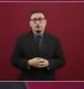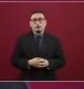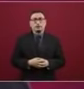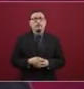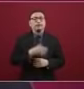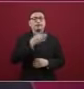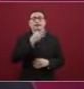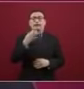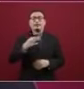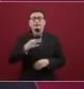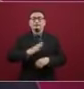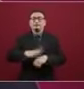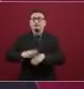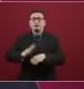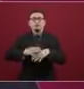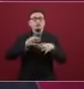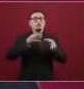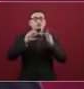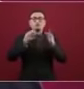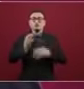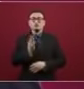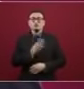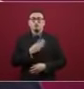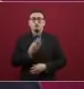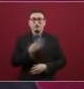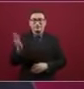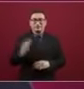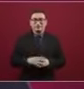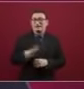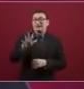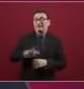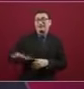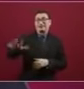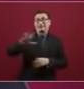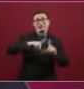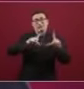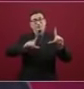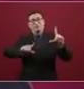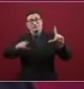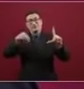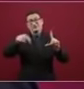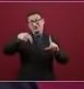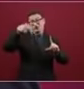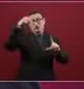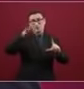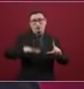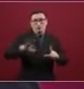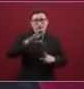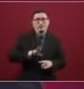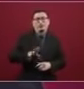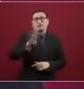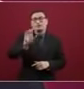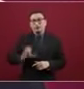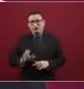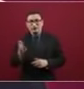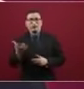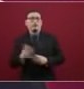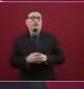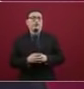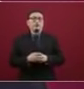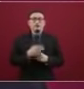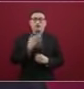noticia para los que viven en el norte, en Baja California,